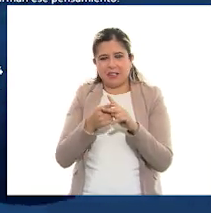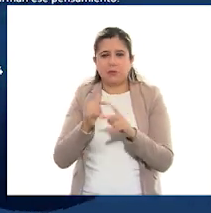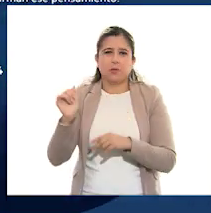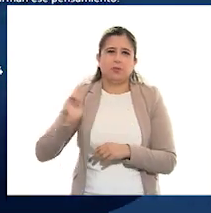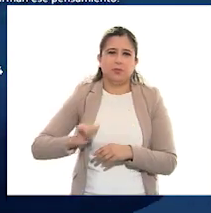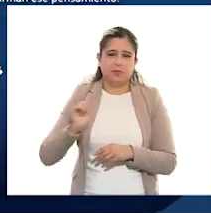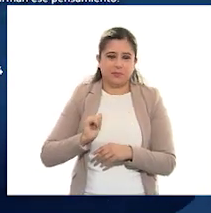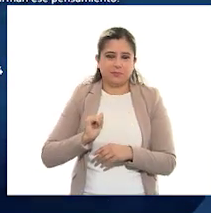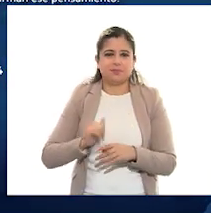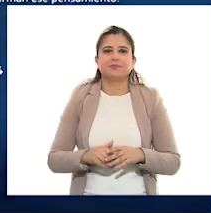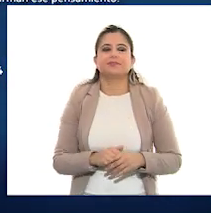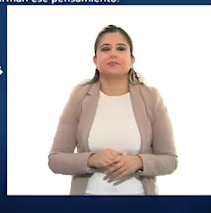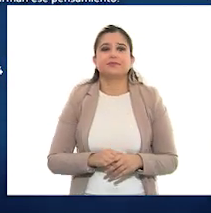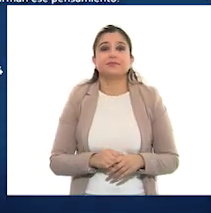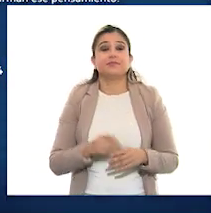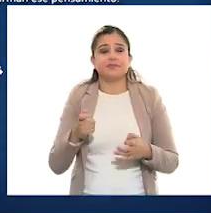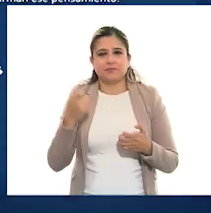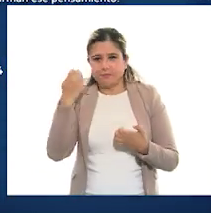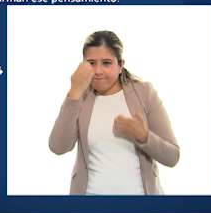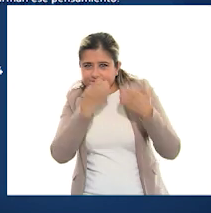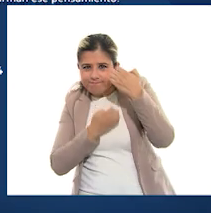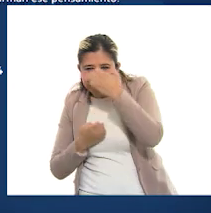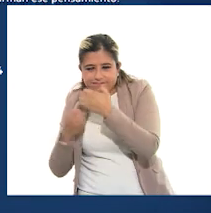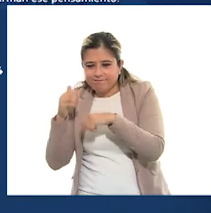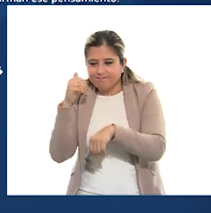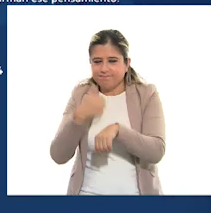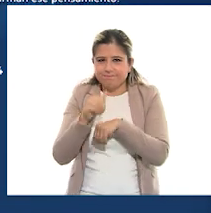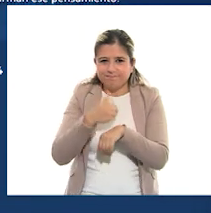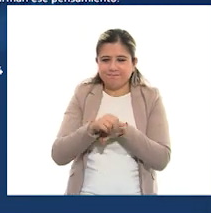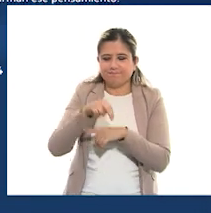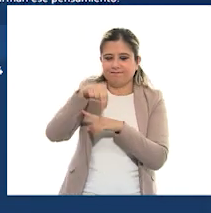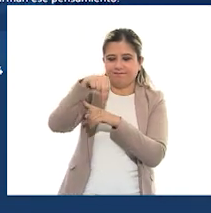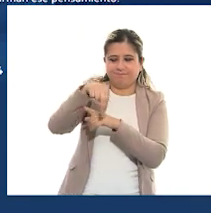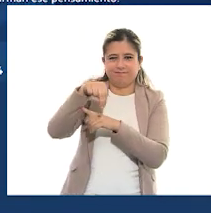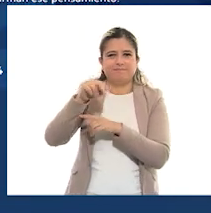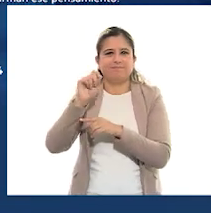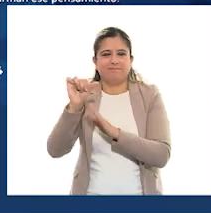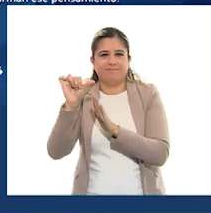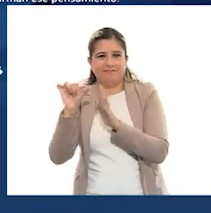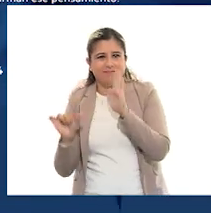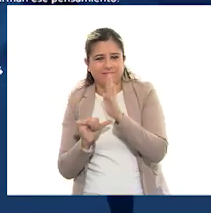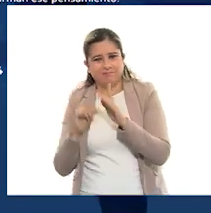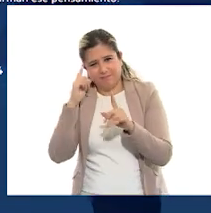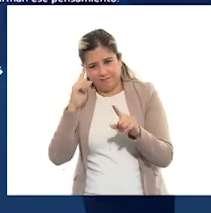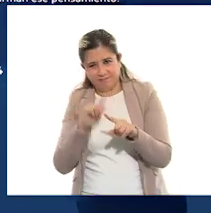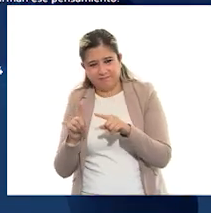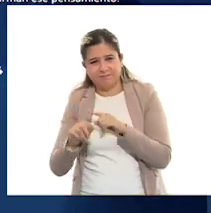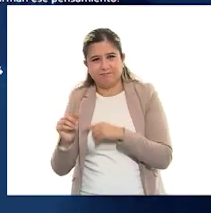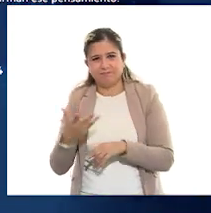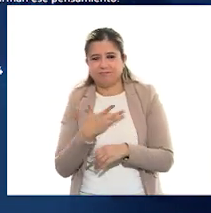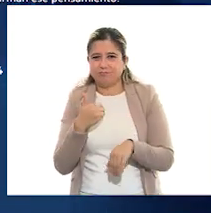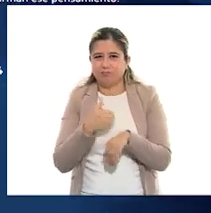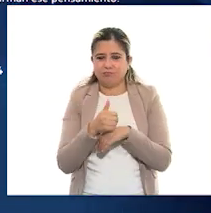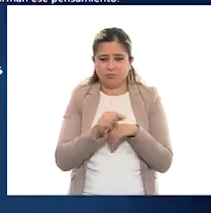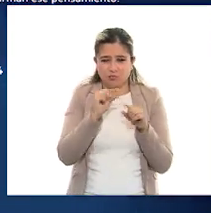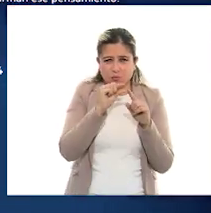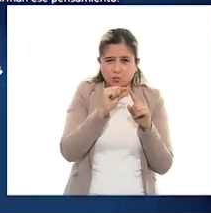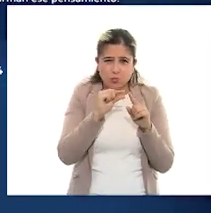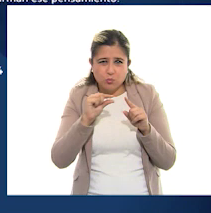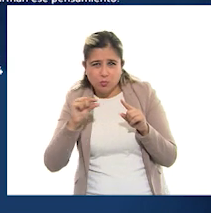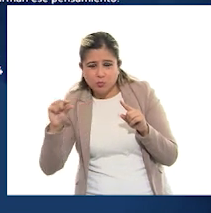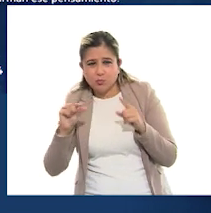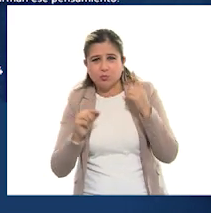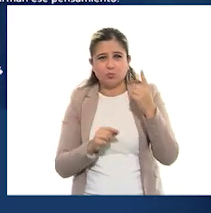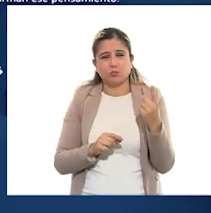lenguas anuméricas. Evalúan cantidades como el señor N del artículo, pero son incapaces de contar con números pequeños, pasando